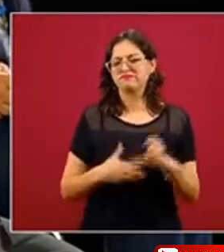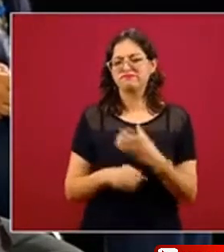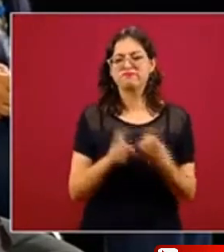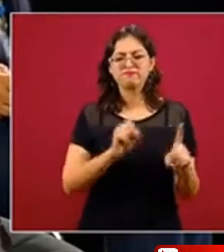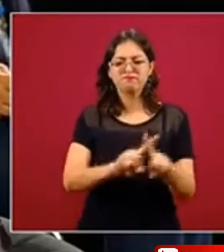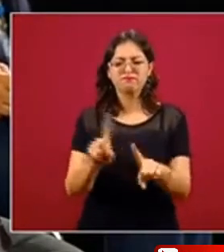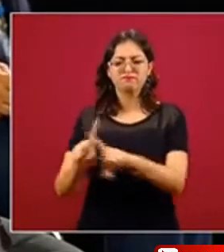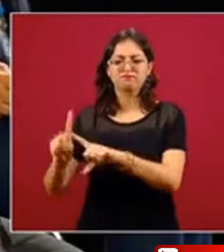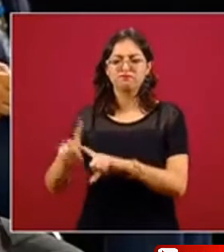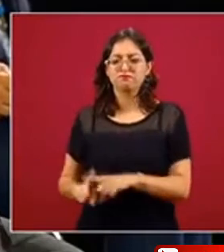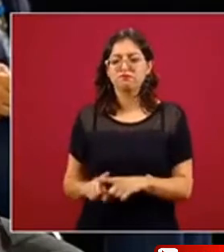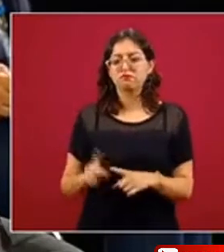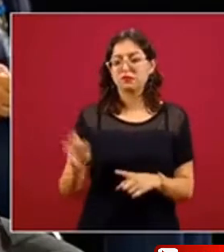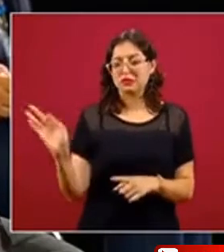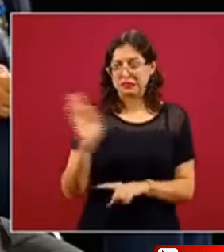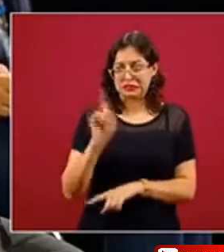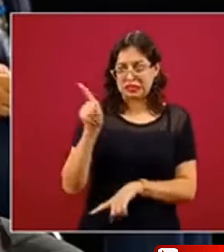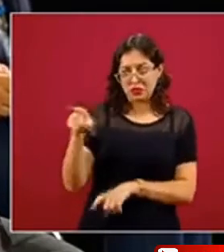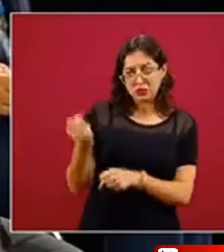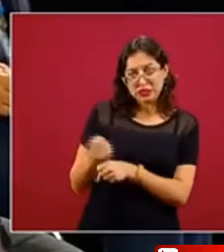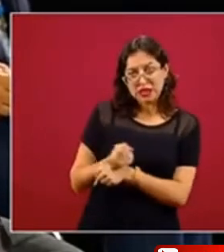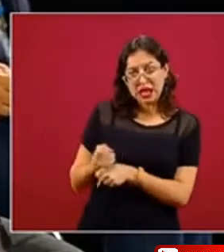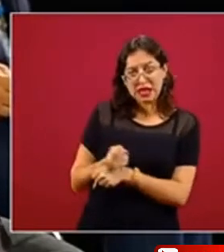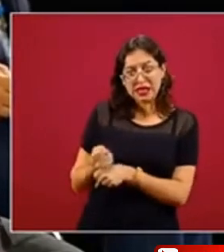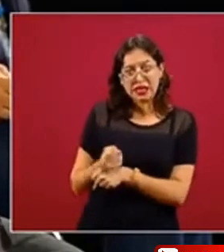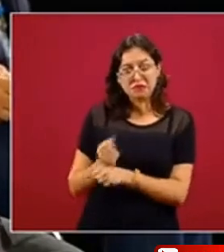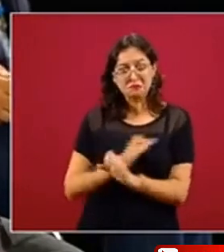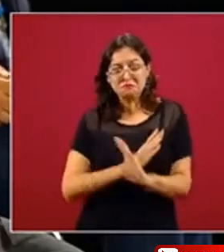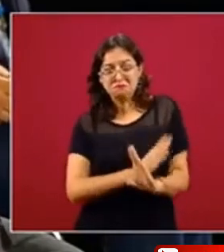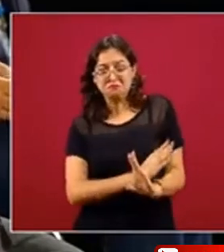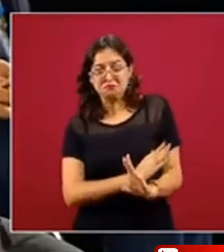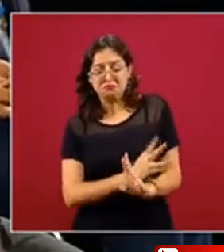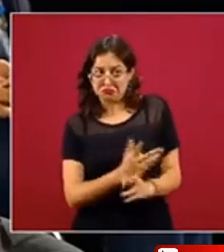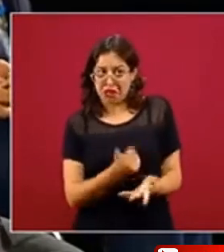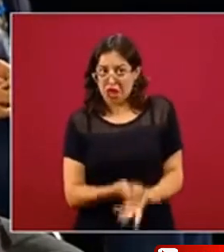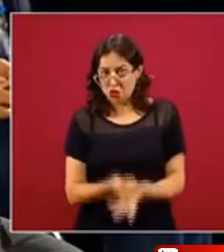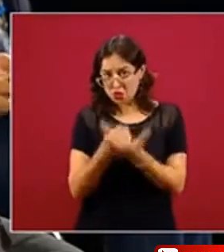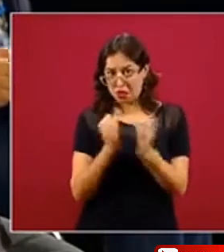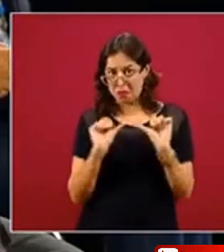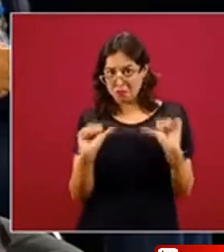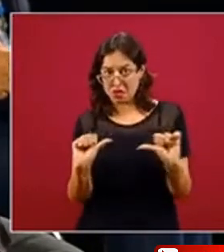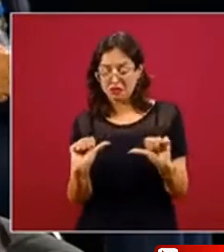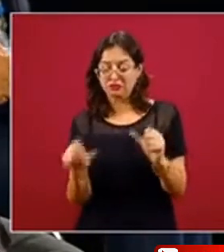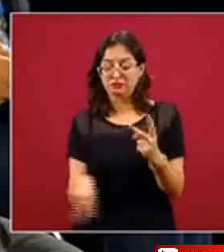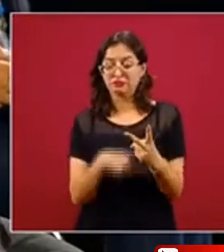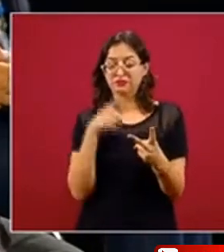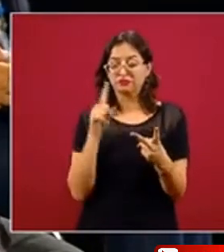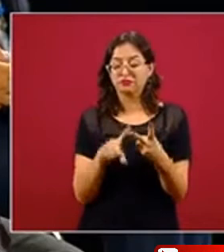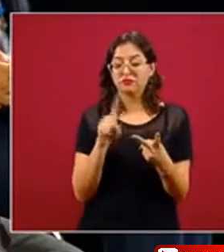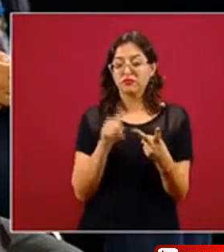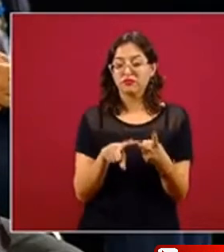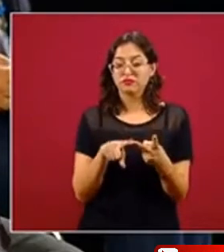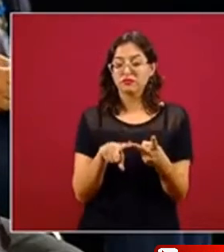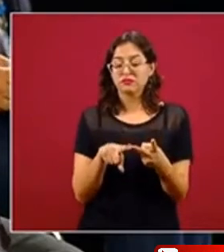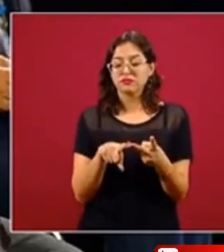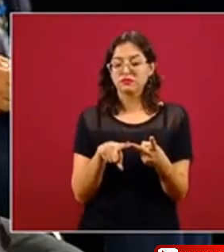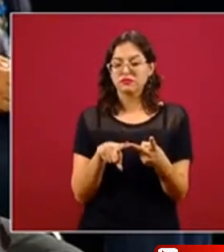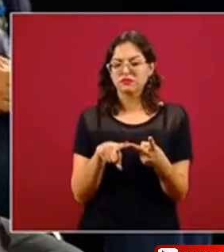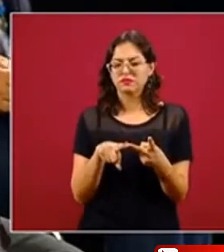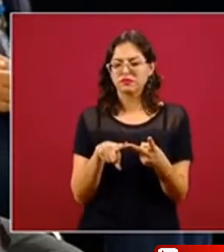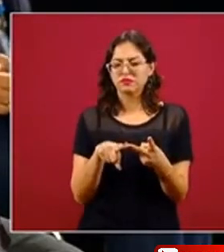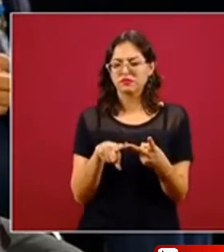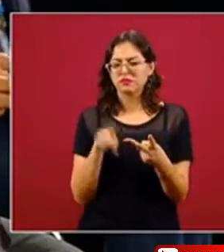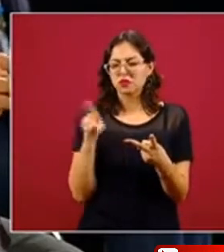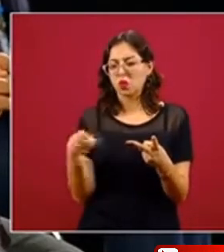de un factor X, que podría ser alguna cosa genética, de una inmunidad provocada por